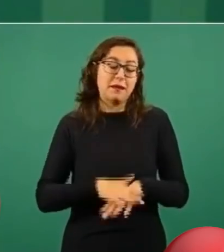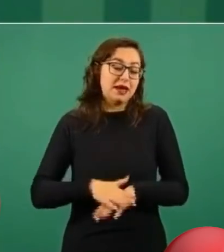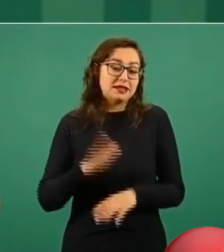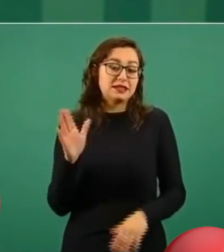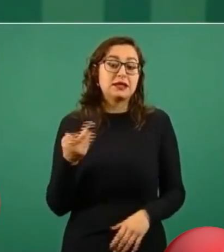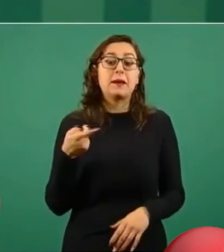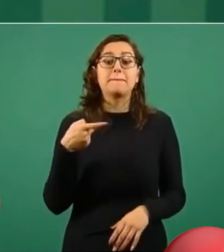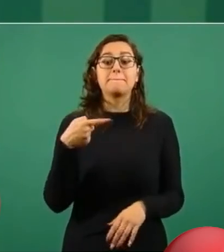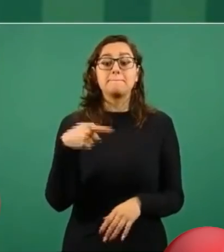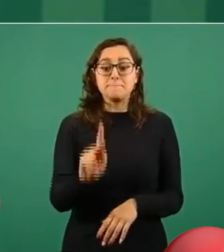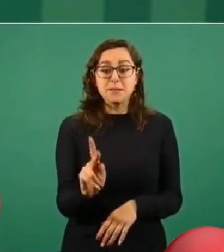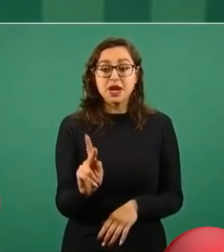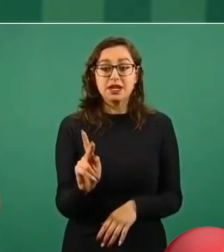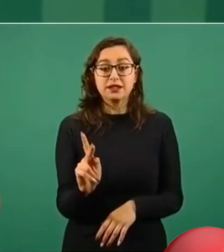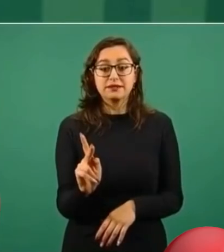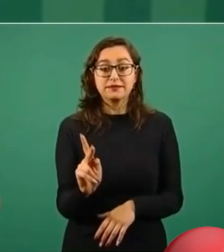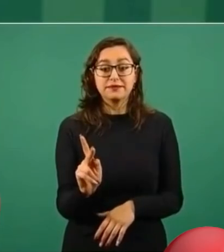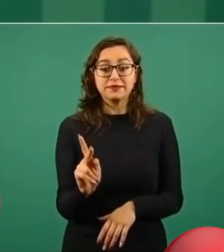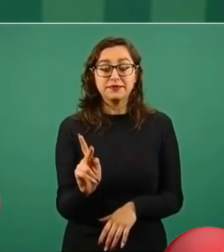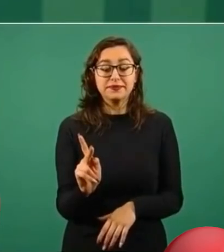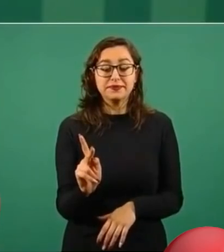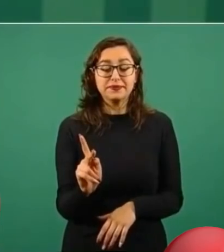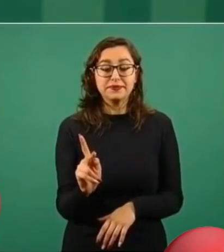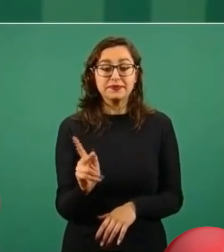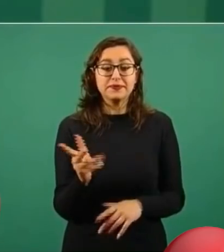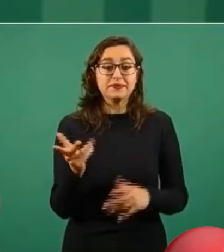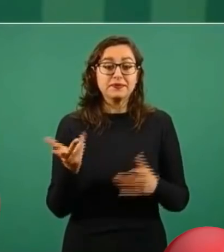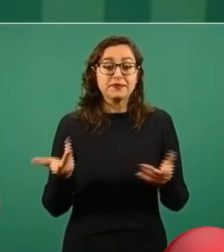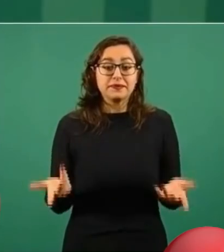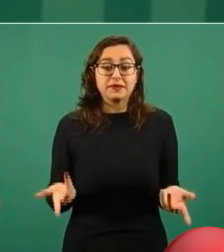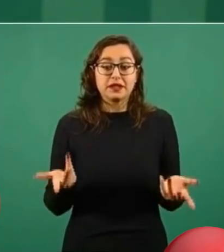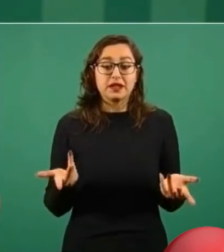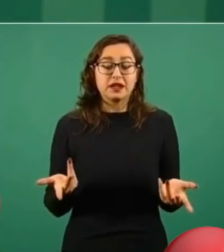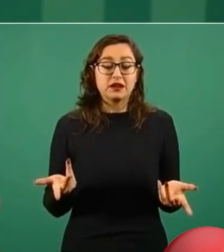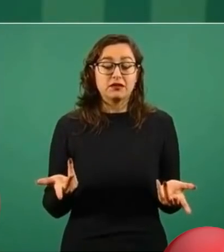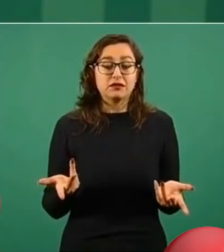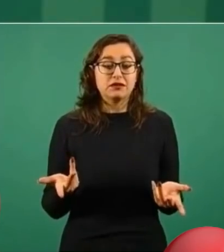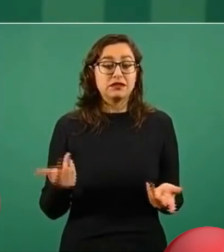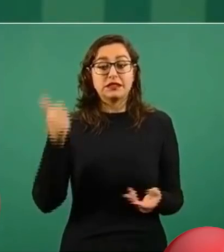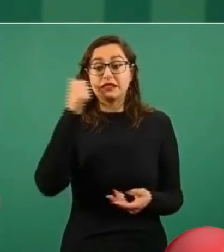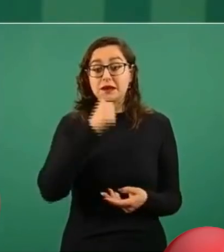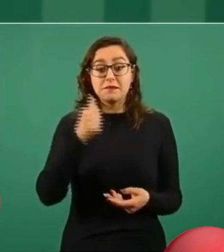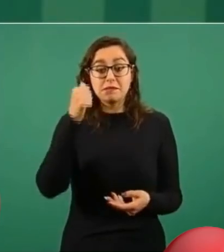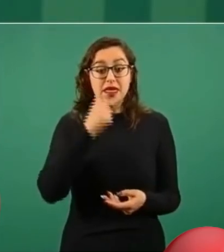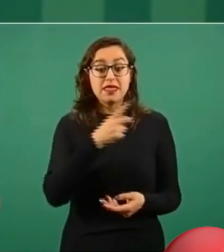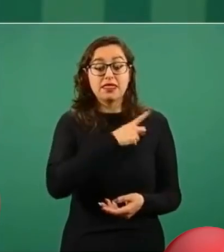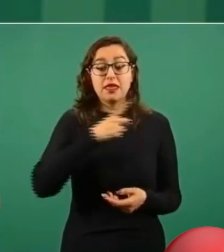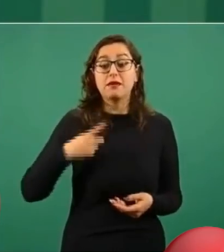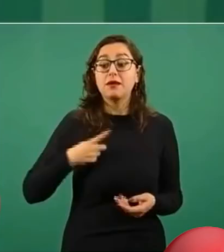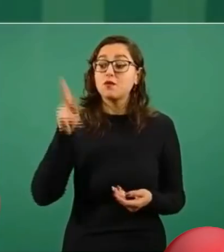maneras, uno tiene siempre que argumentar.